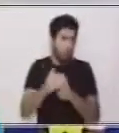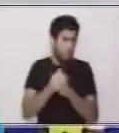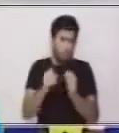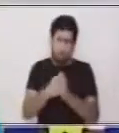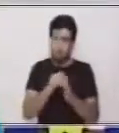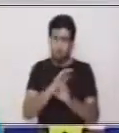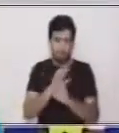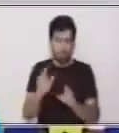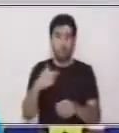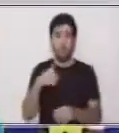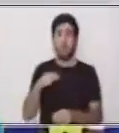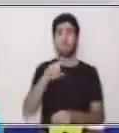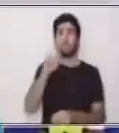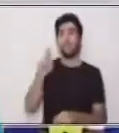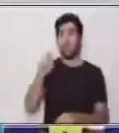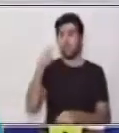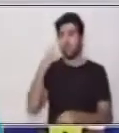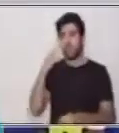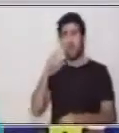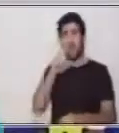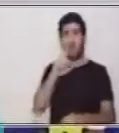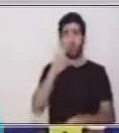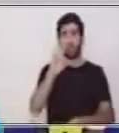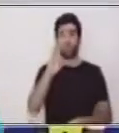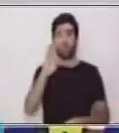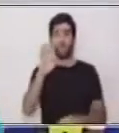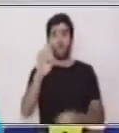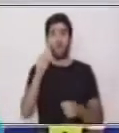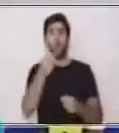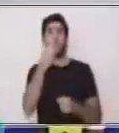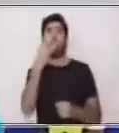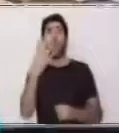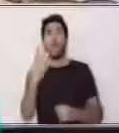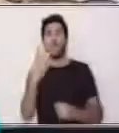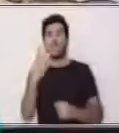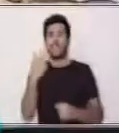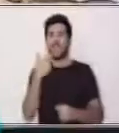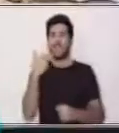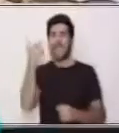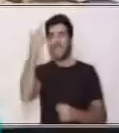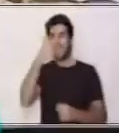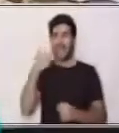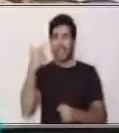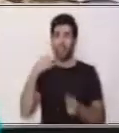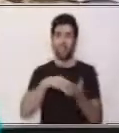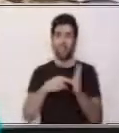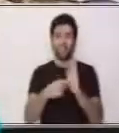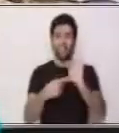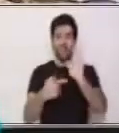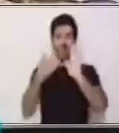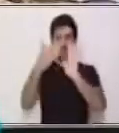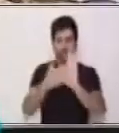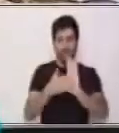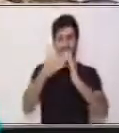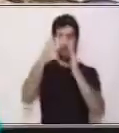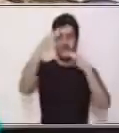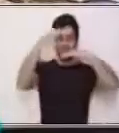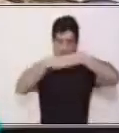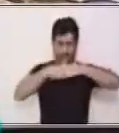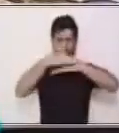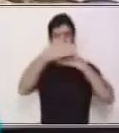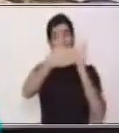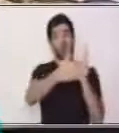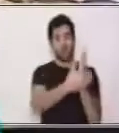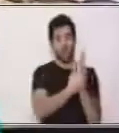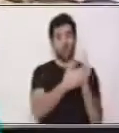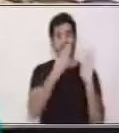caras tiene el cubo? ¿Recuerdas de algunas de las preguntas que aparecen ahí? ¿Cuántas caras? Bueno, debemos de tener muy claro que en este